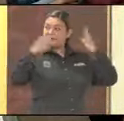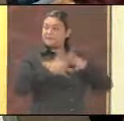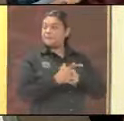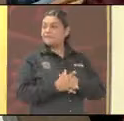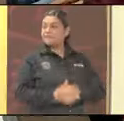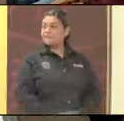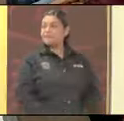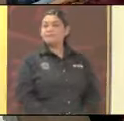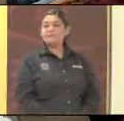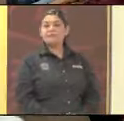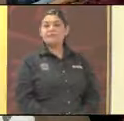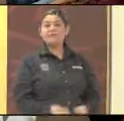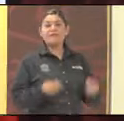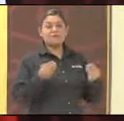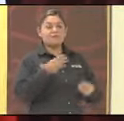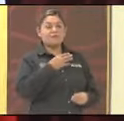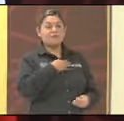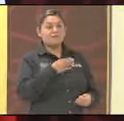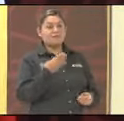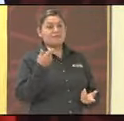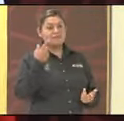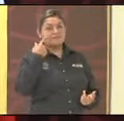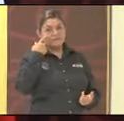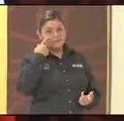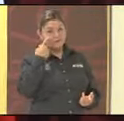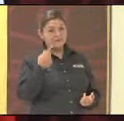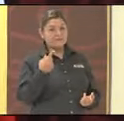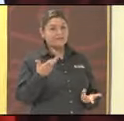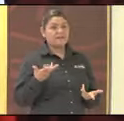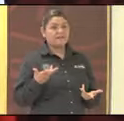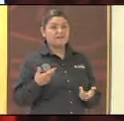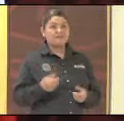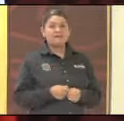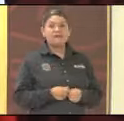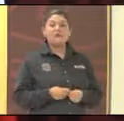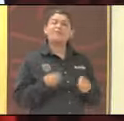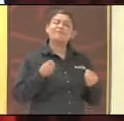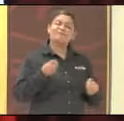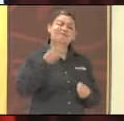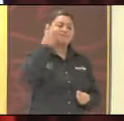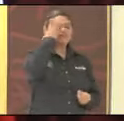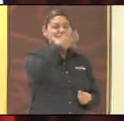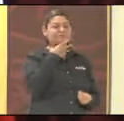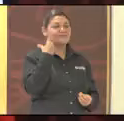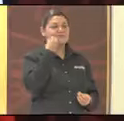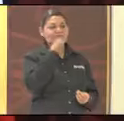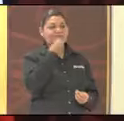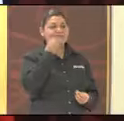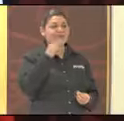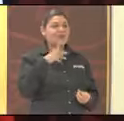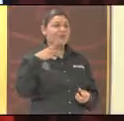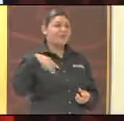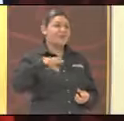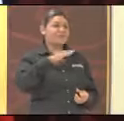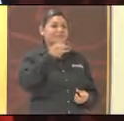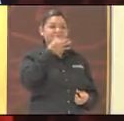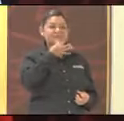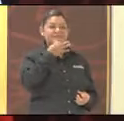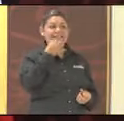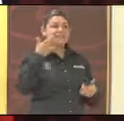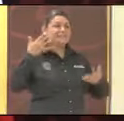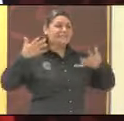Pues muy bien, pues fíjense que muy bonito evento, la verdad que nos divertimos bastante ese